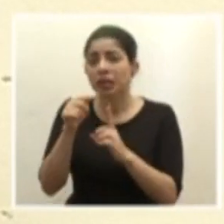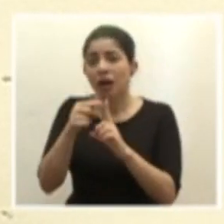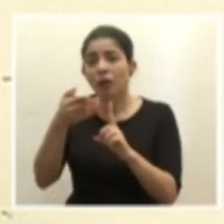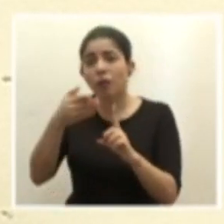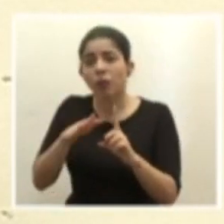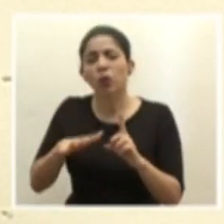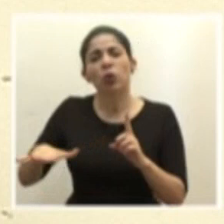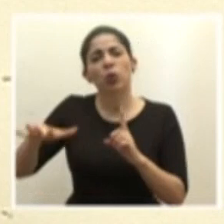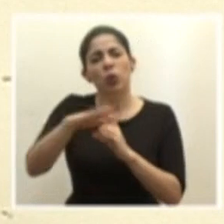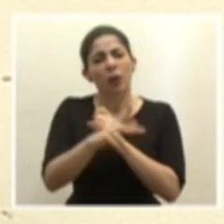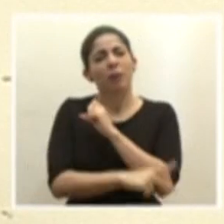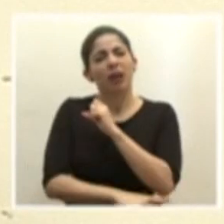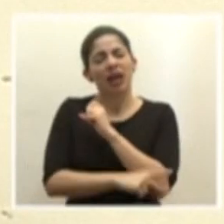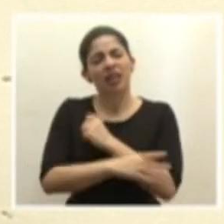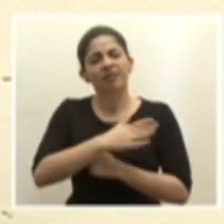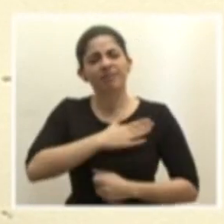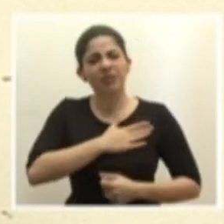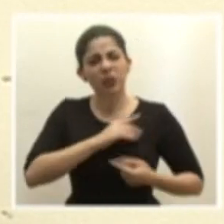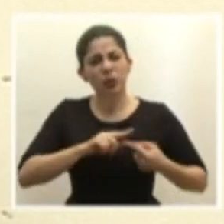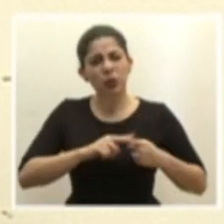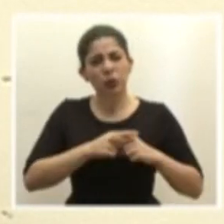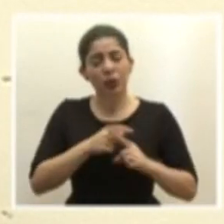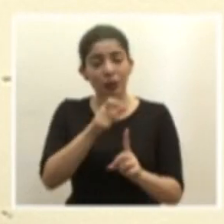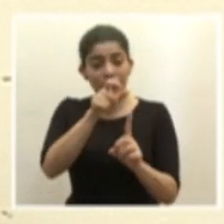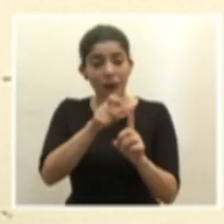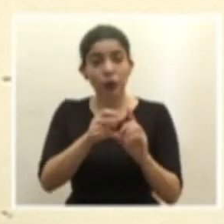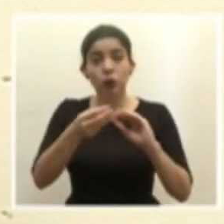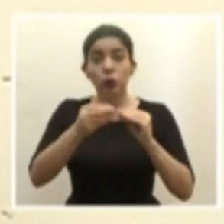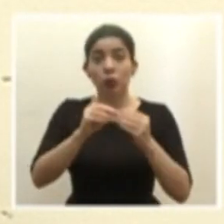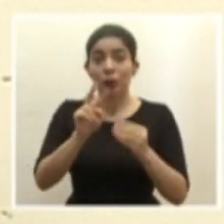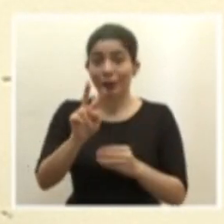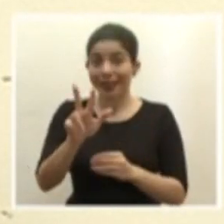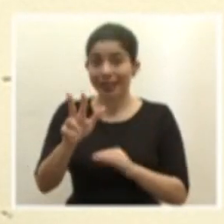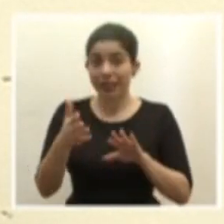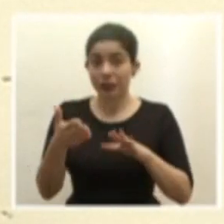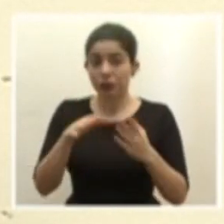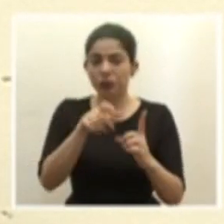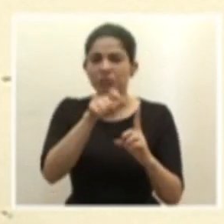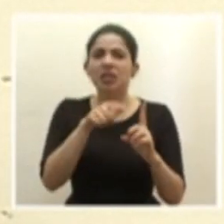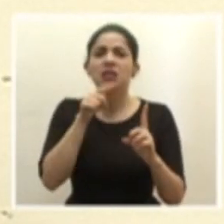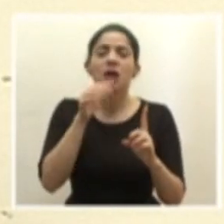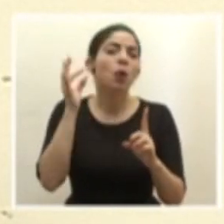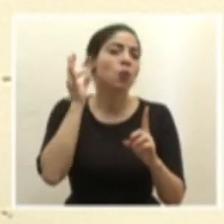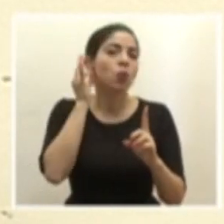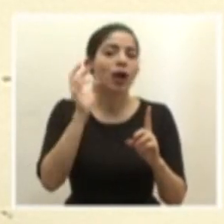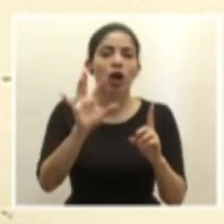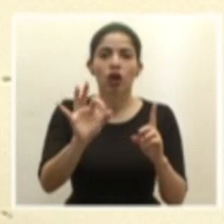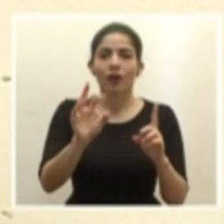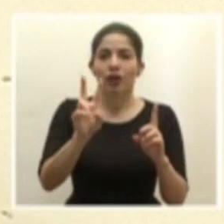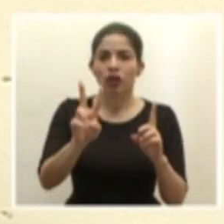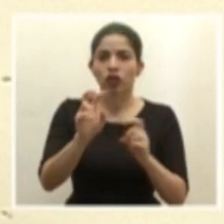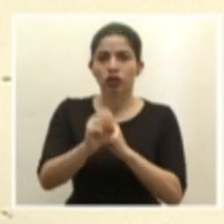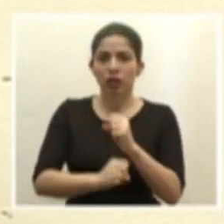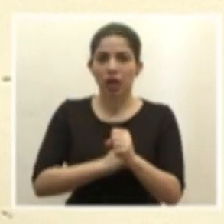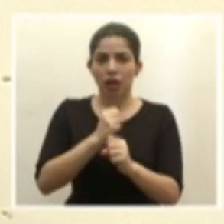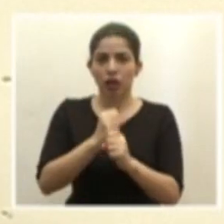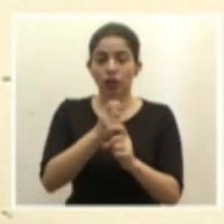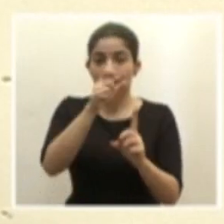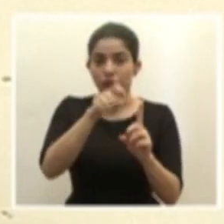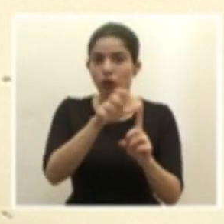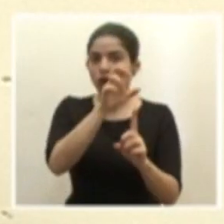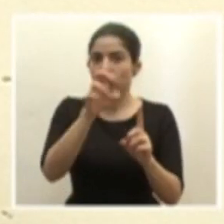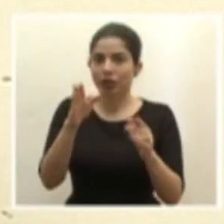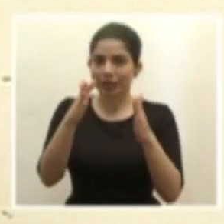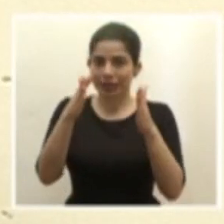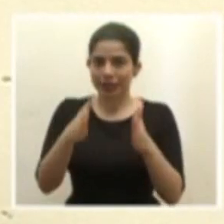todo el país. Este número 23 deceso, se trata de una mujer de 92 años, es costarricense.